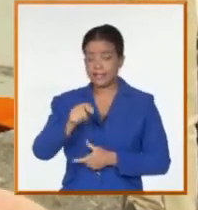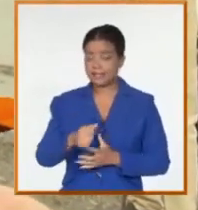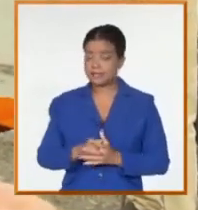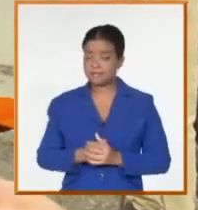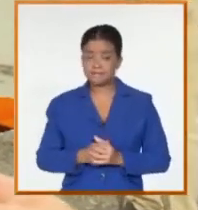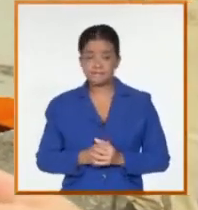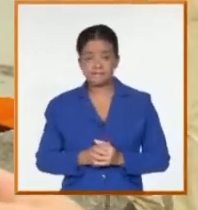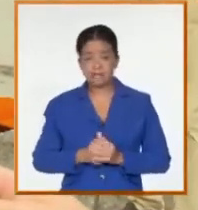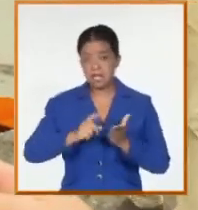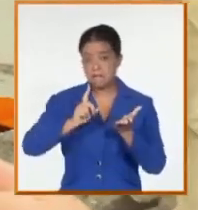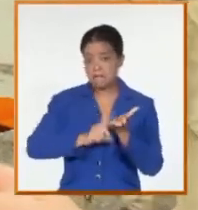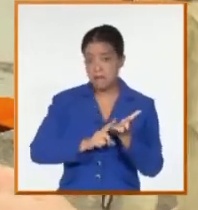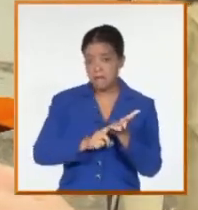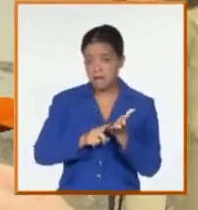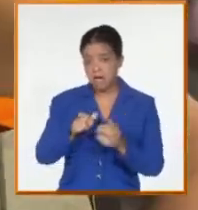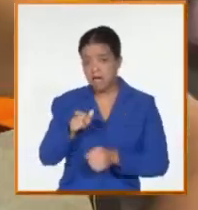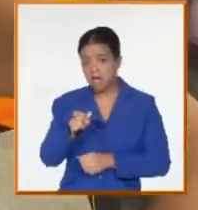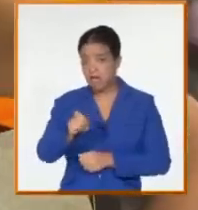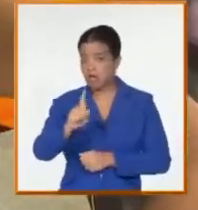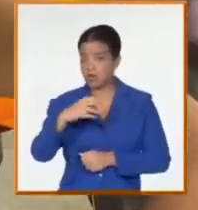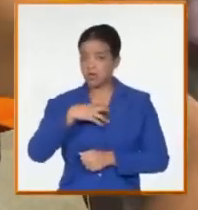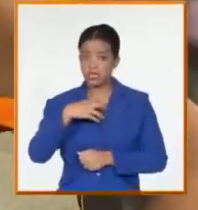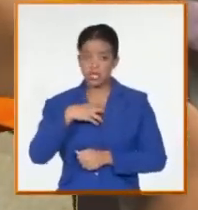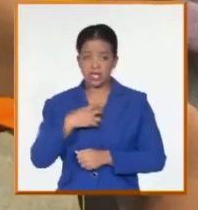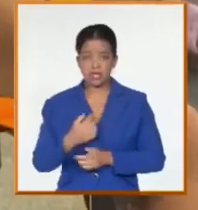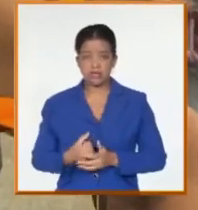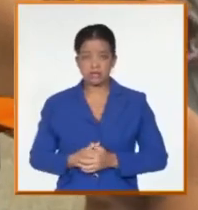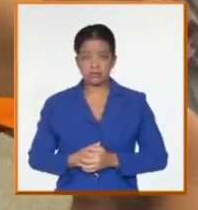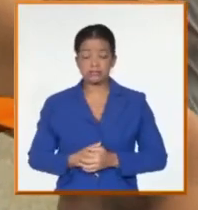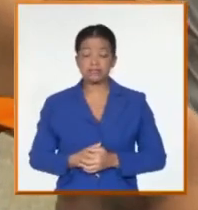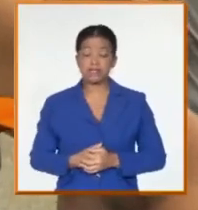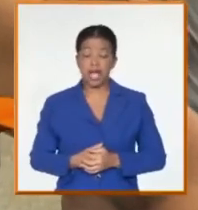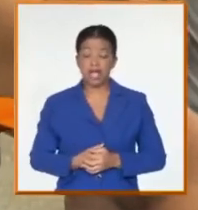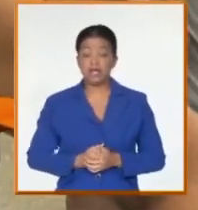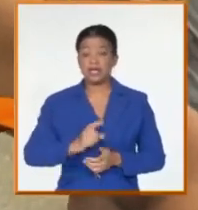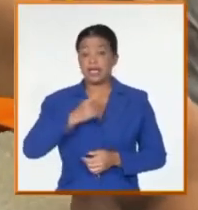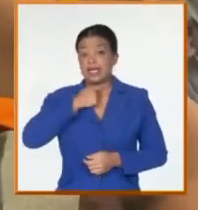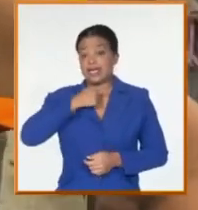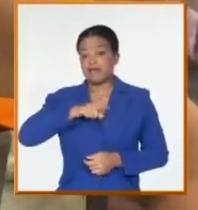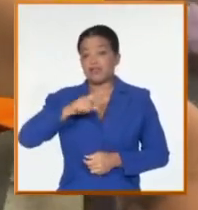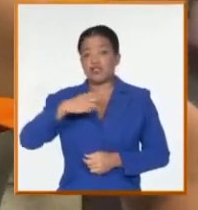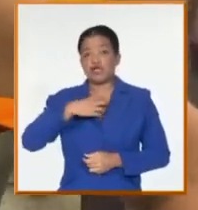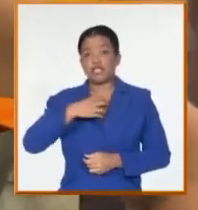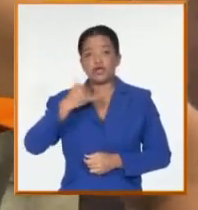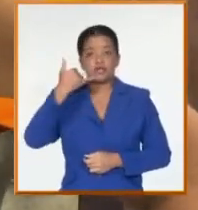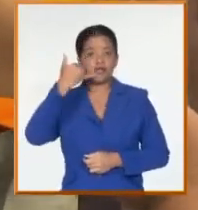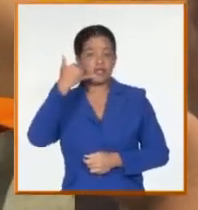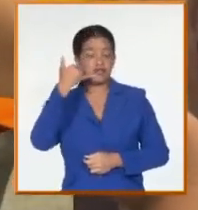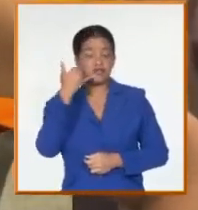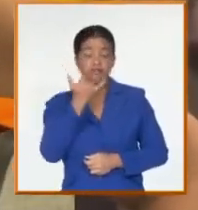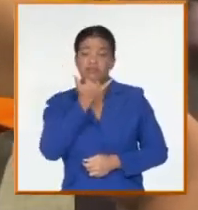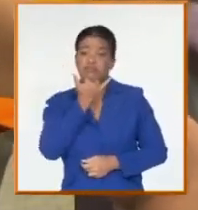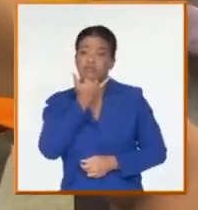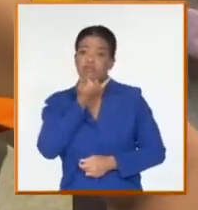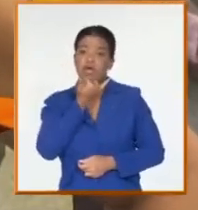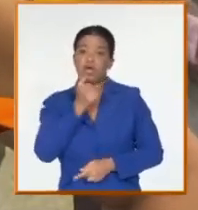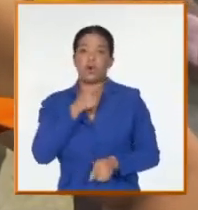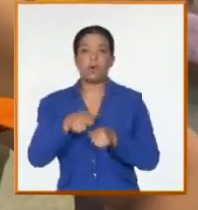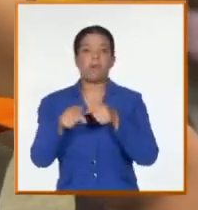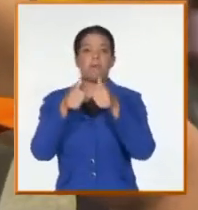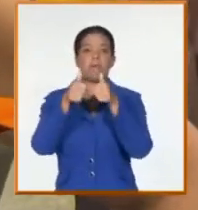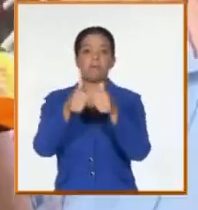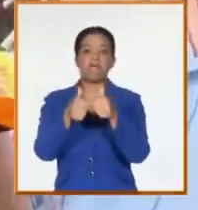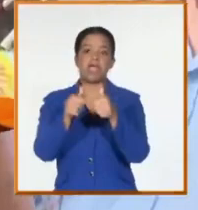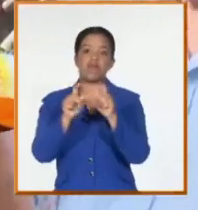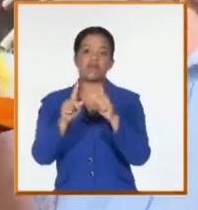tampoco tienen y hay muchas personas que no tienen el que no tiene teléfono se ve en la dificultad pero por lo demás está muy bien porque no tiene uno que